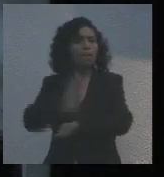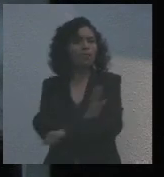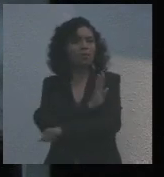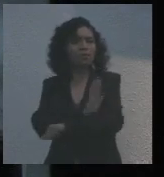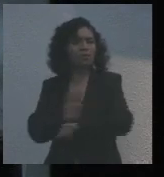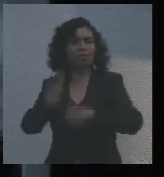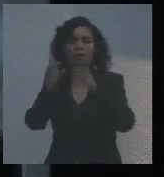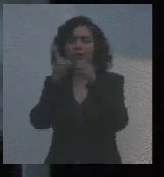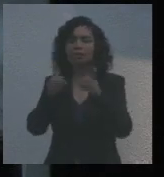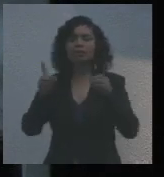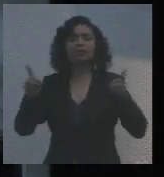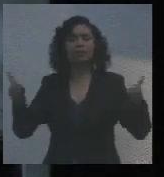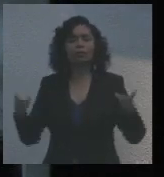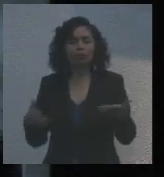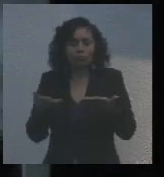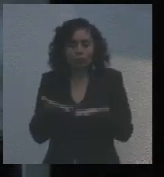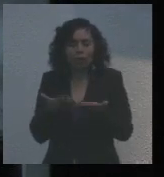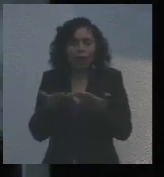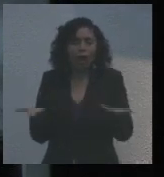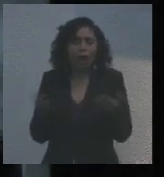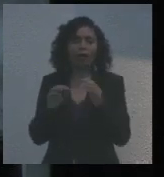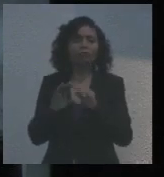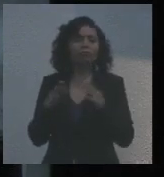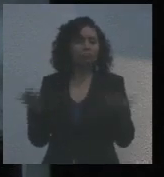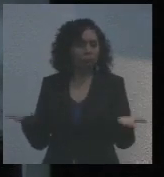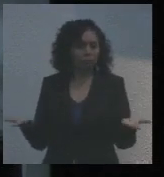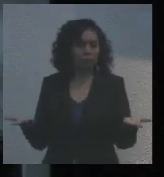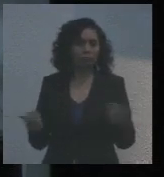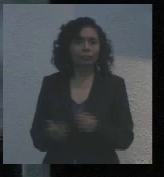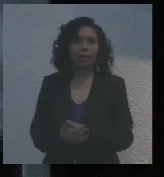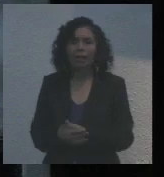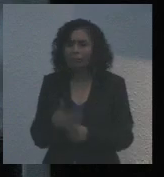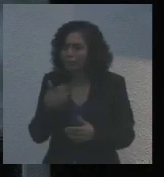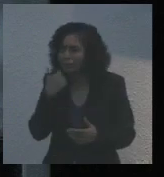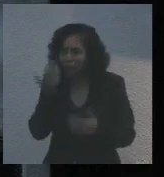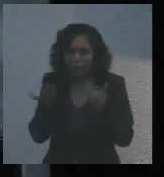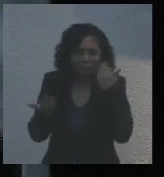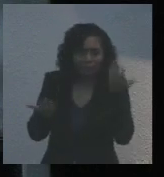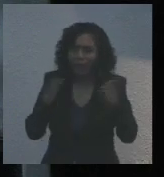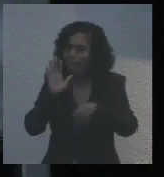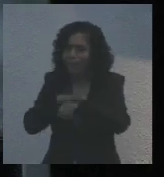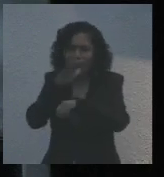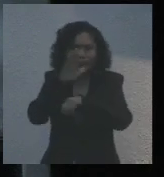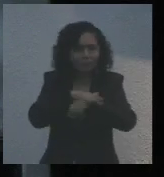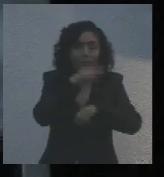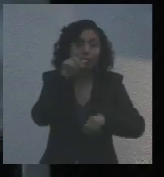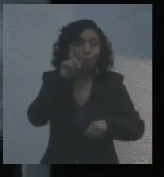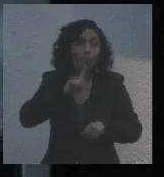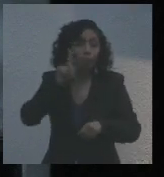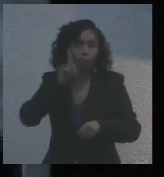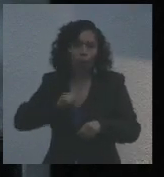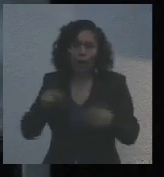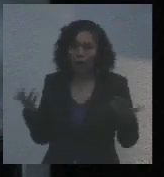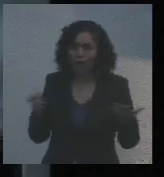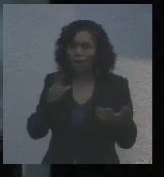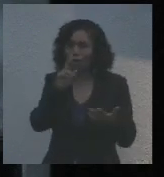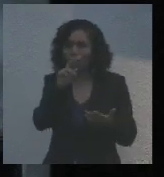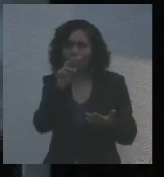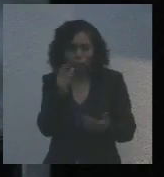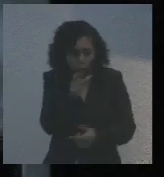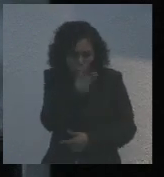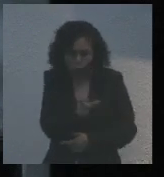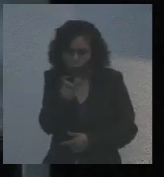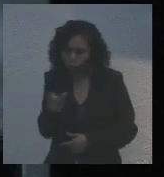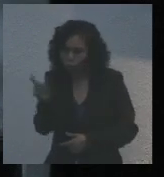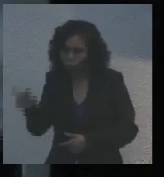desarrollo de nuestra sociedad queremos más Rosa Marías queremos más